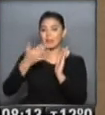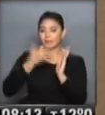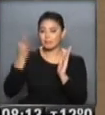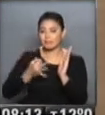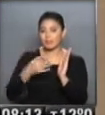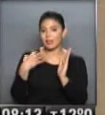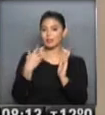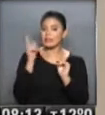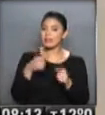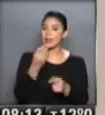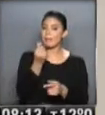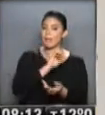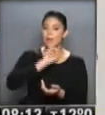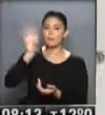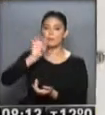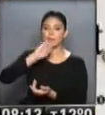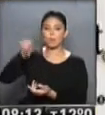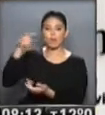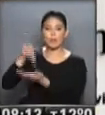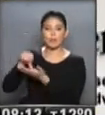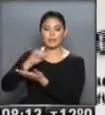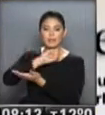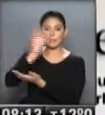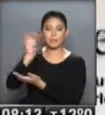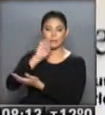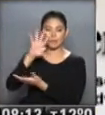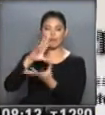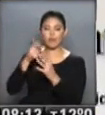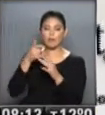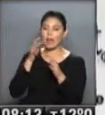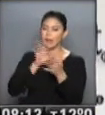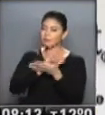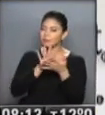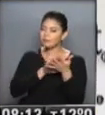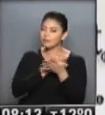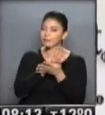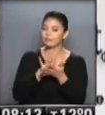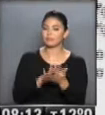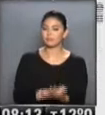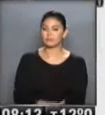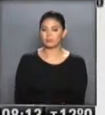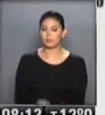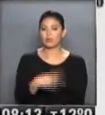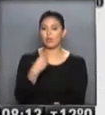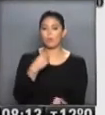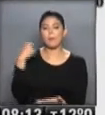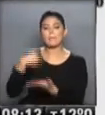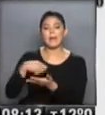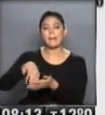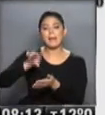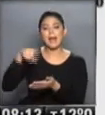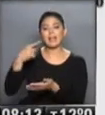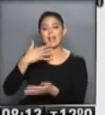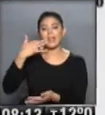fugando también divisas, enviando divisas al exterior por una forma ficticia o una forma disfrazada que era pagando más de lo que en